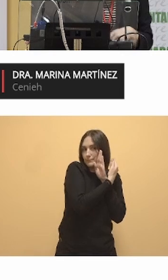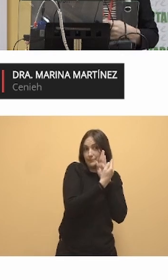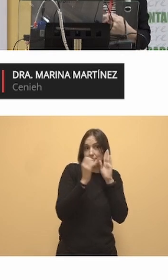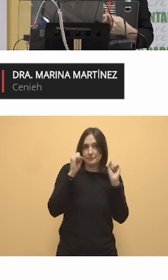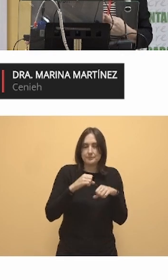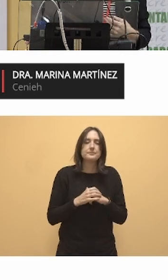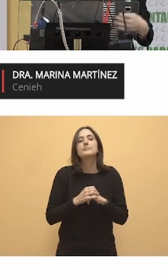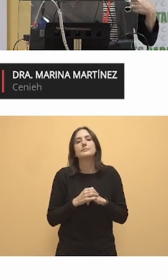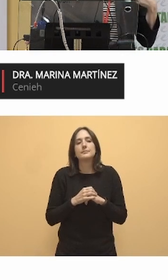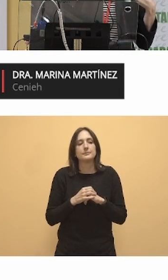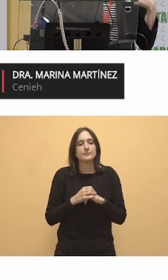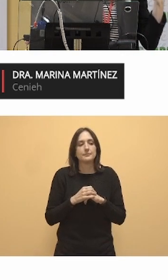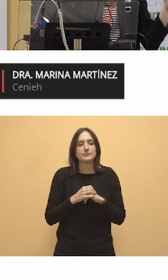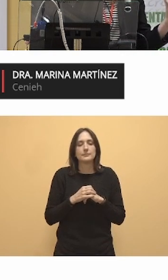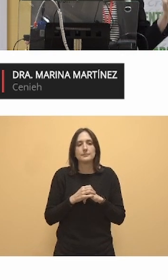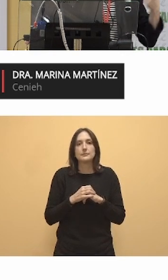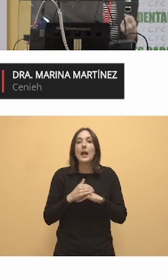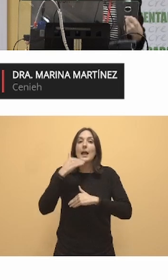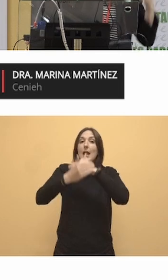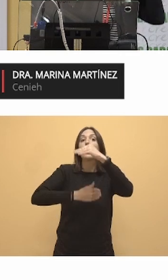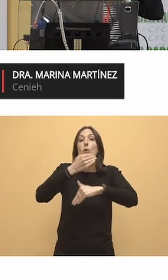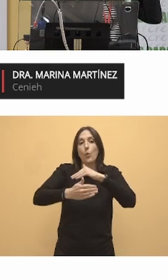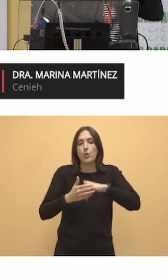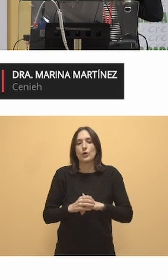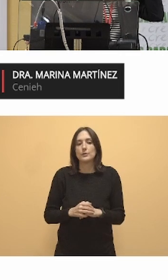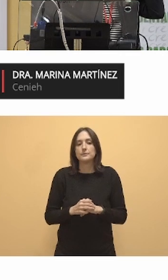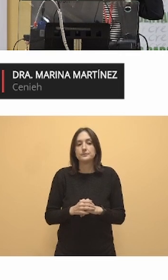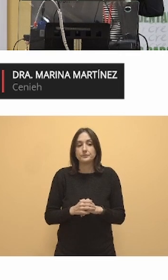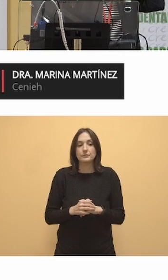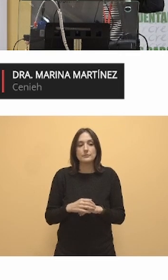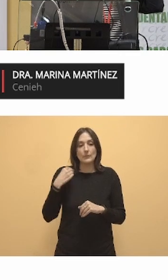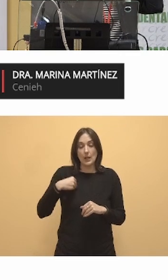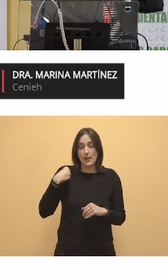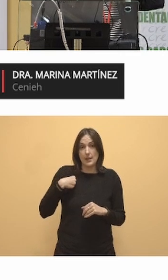¿vale? En la evolución, en estos